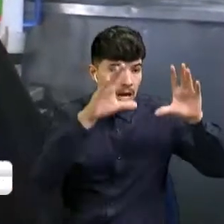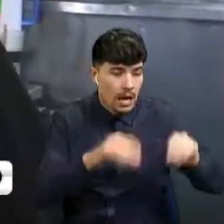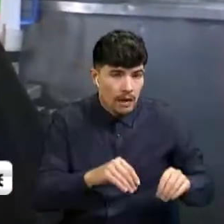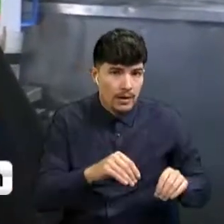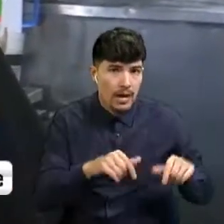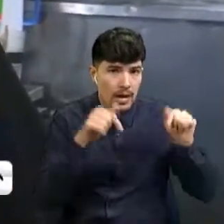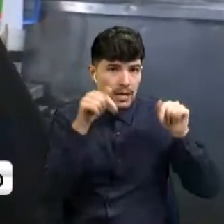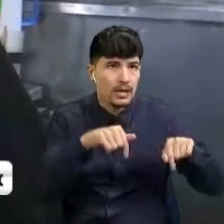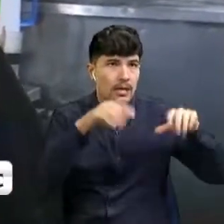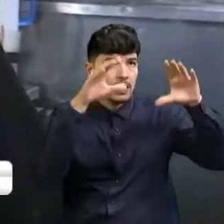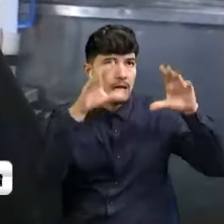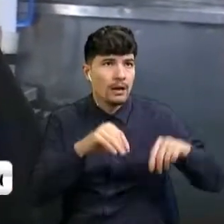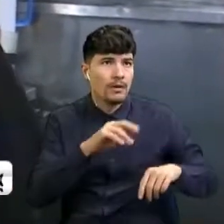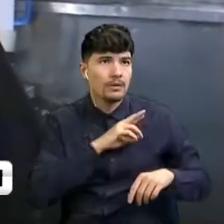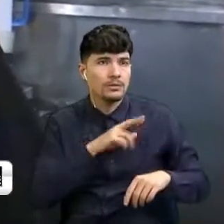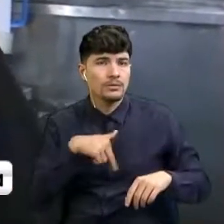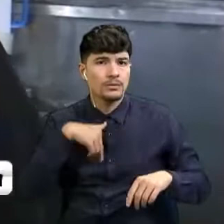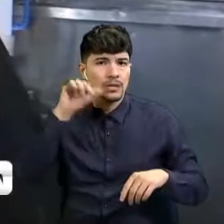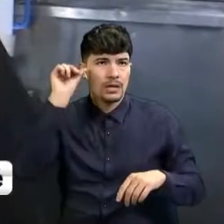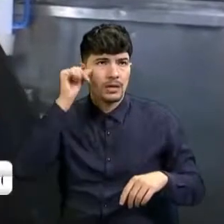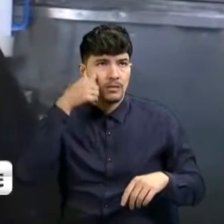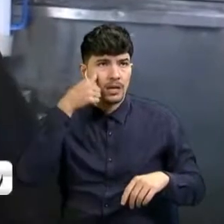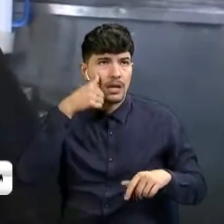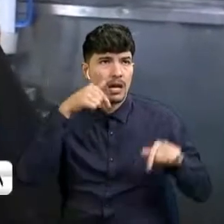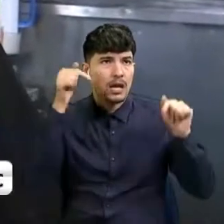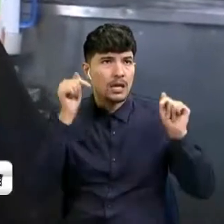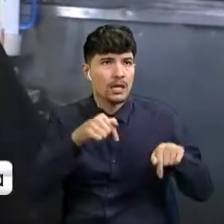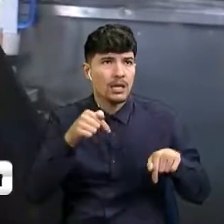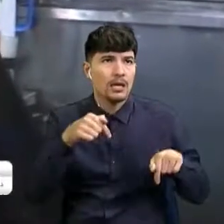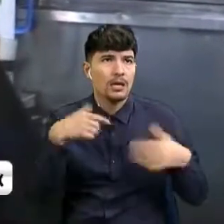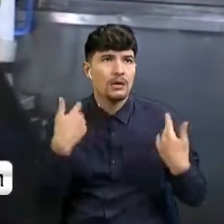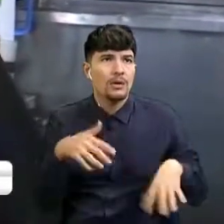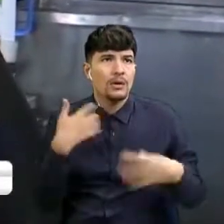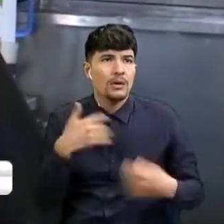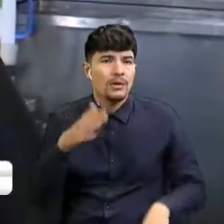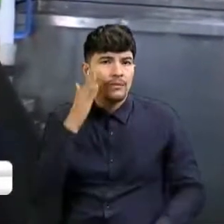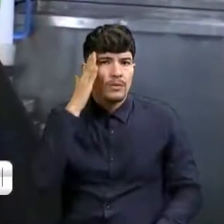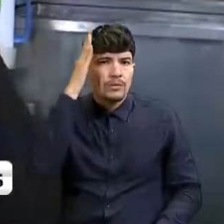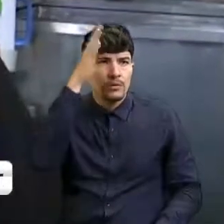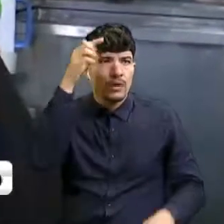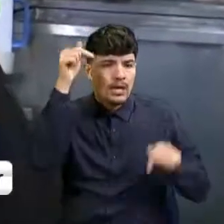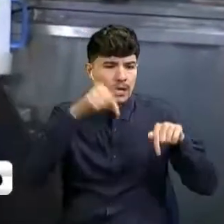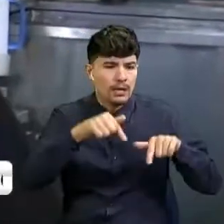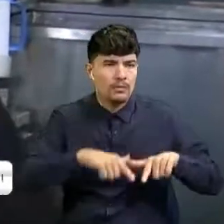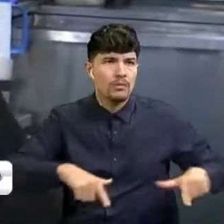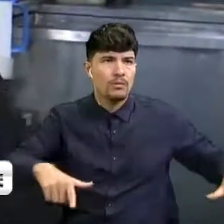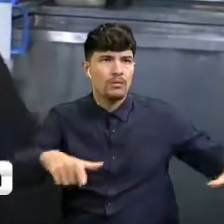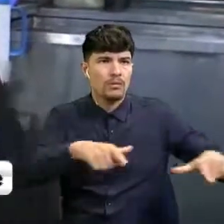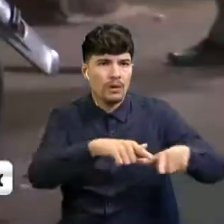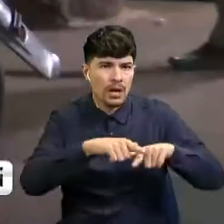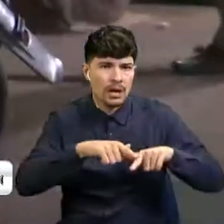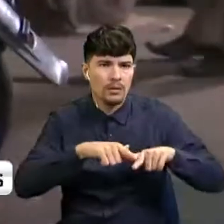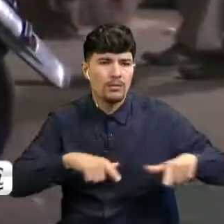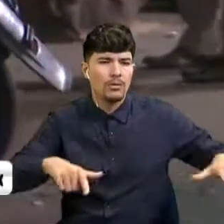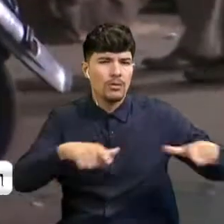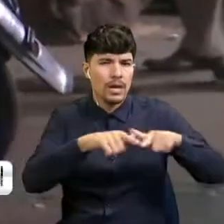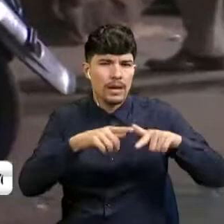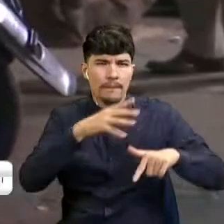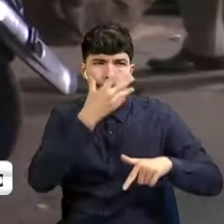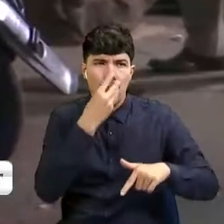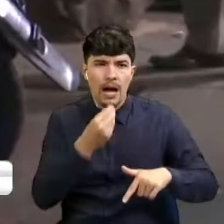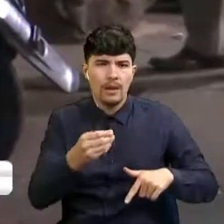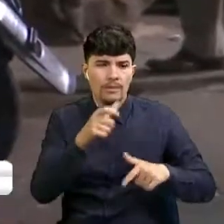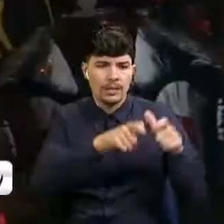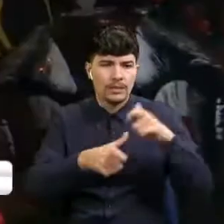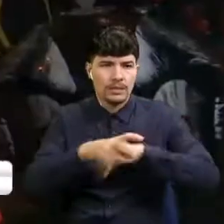le damos a recordar a la humanidad de que esto va a ser un sitio de atracadores, de delincuencia. También acá acuden